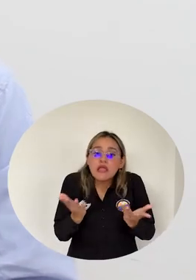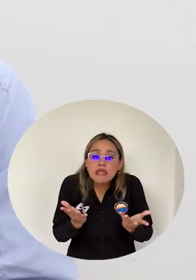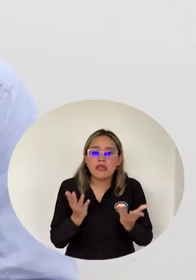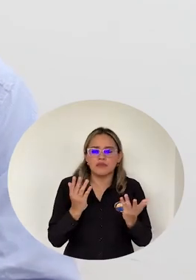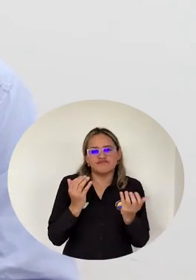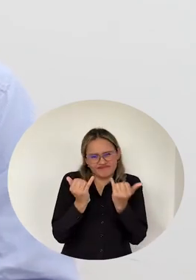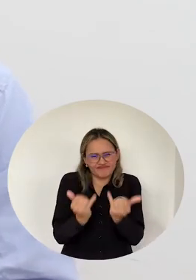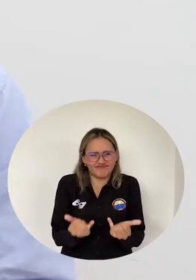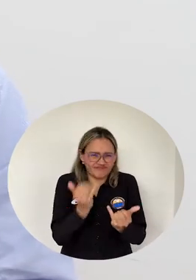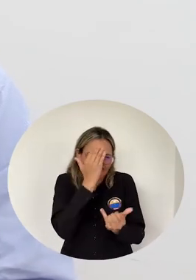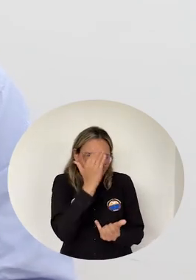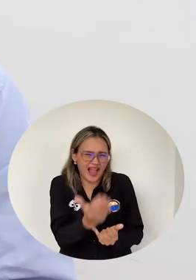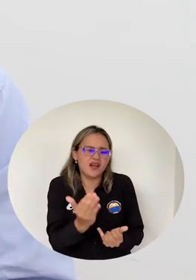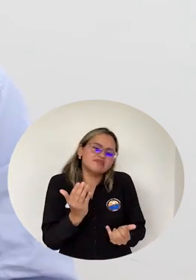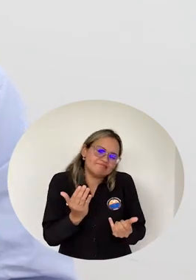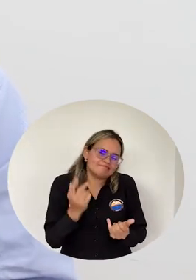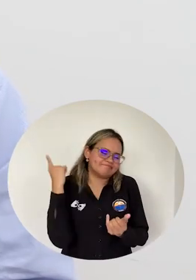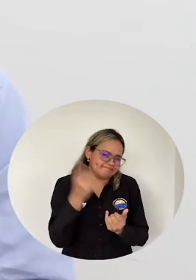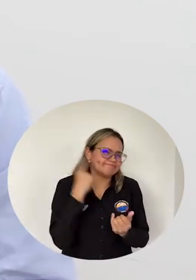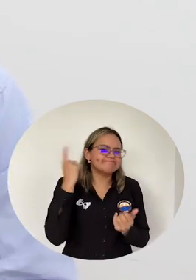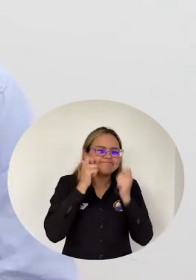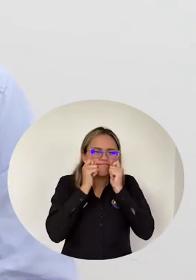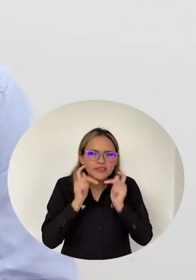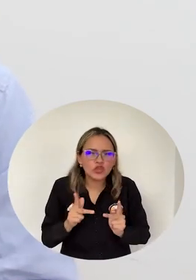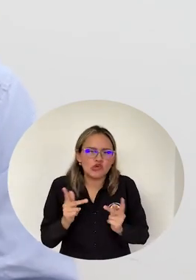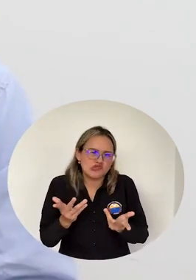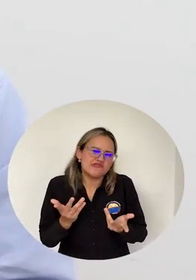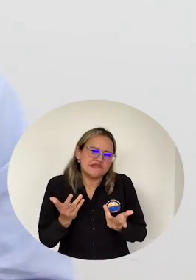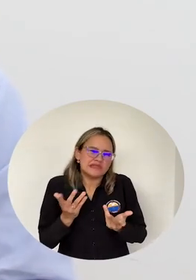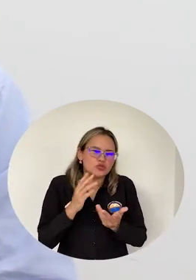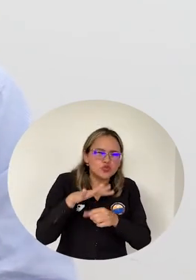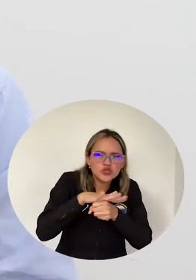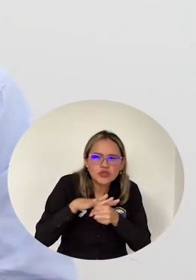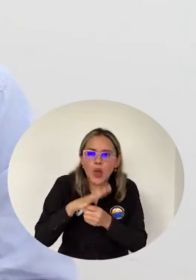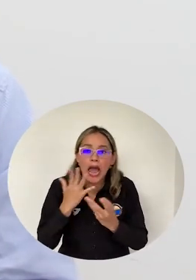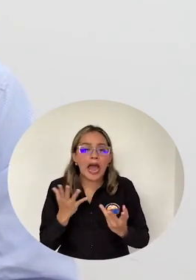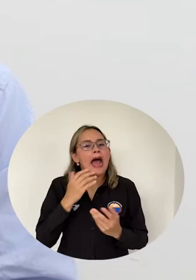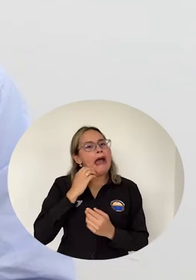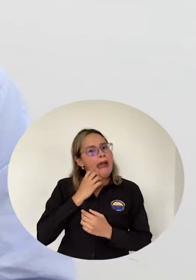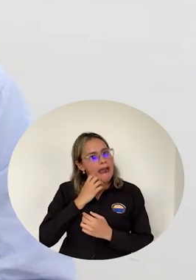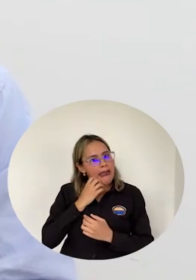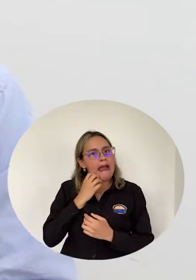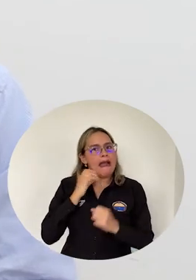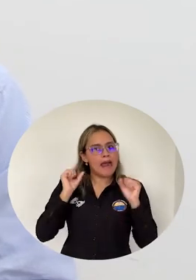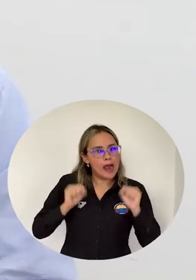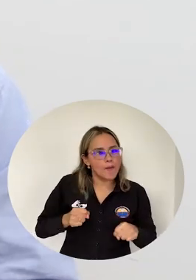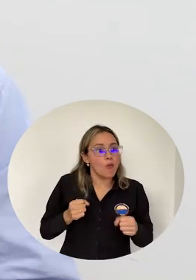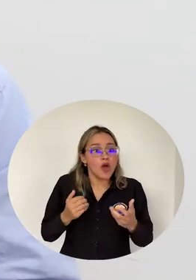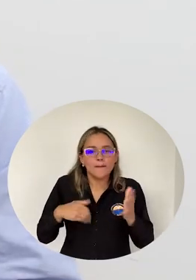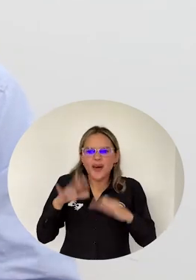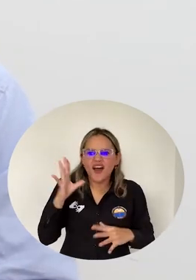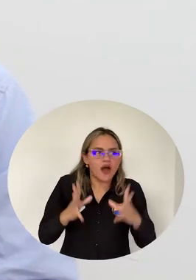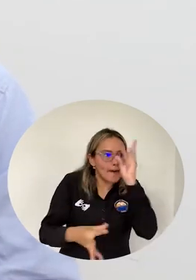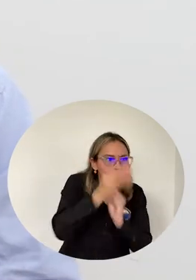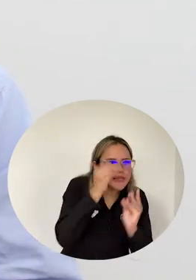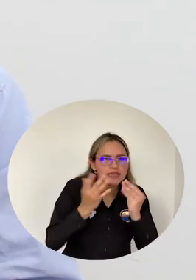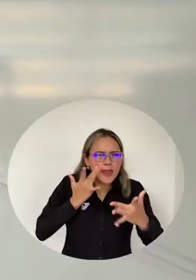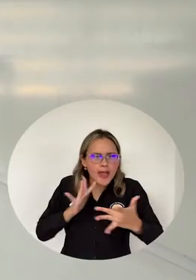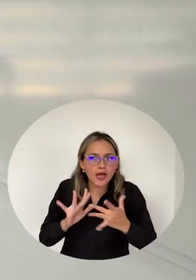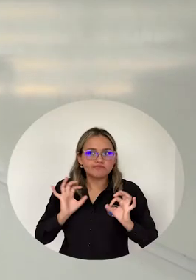ahora Como consecuencia Efectivamente De lo que ha vivido La humanidad Empiezan Algunas disciplinas Y áreas de conocimiento A ganar